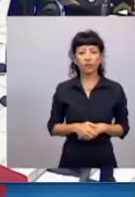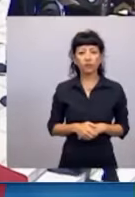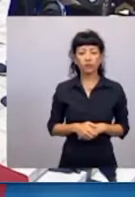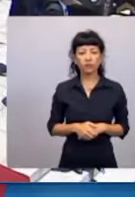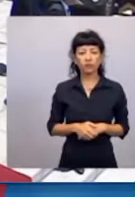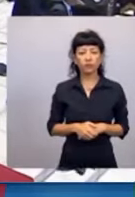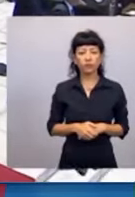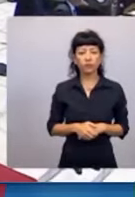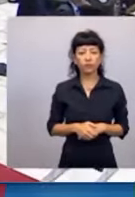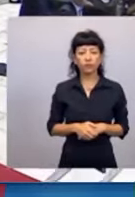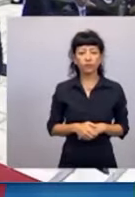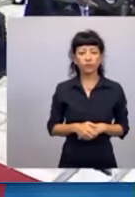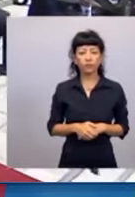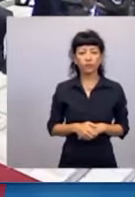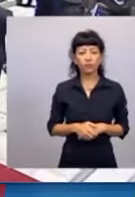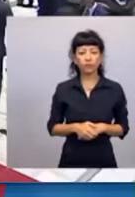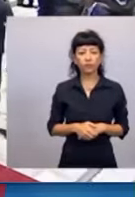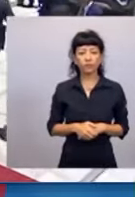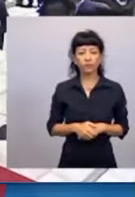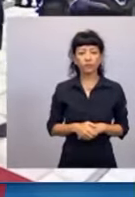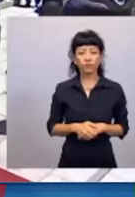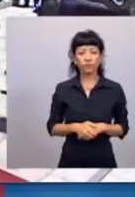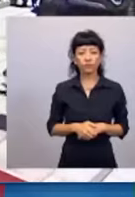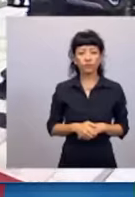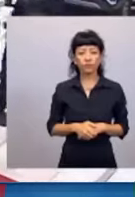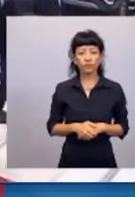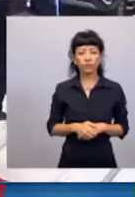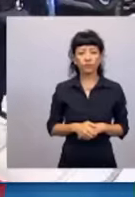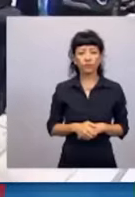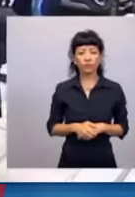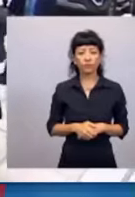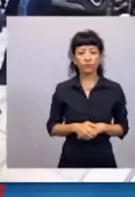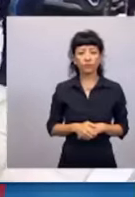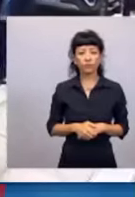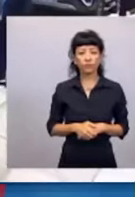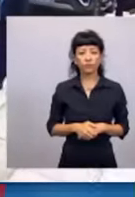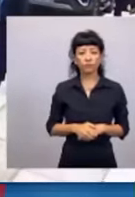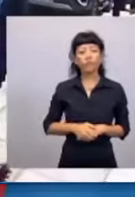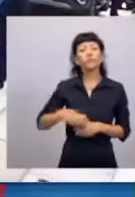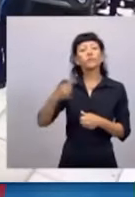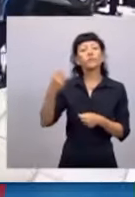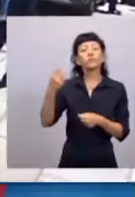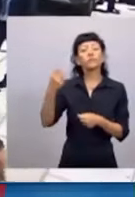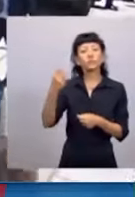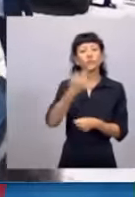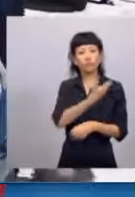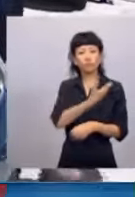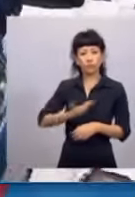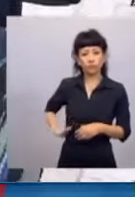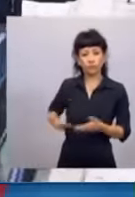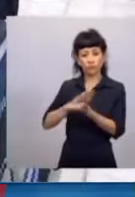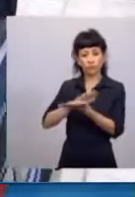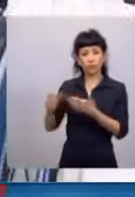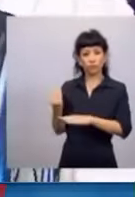nota, quizás preveyendo que luego le va a tocar a ellos. Y entonces, bueno, pues